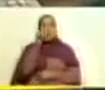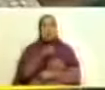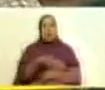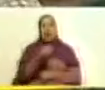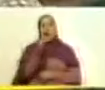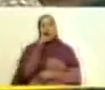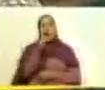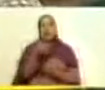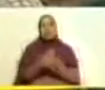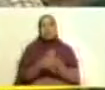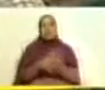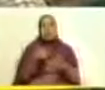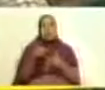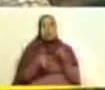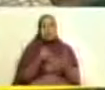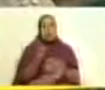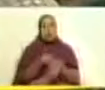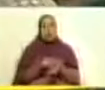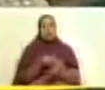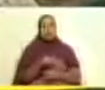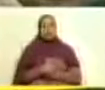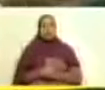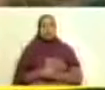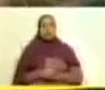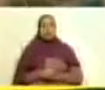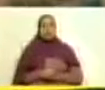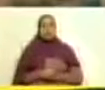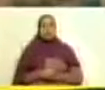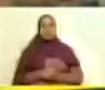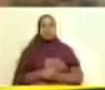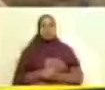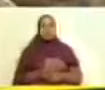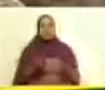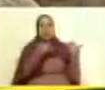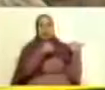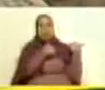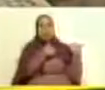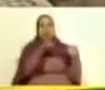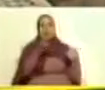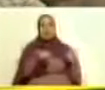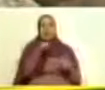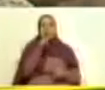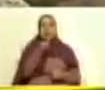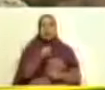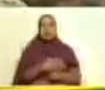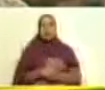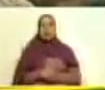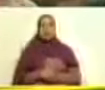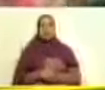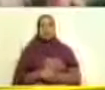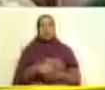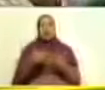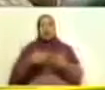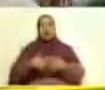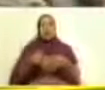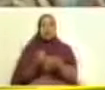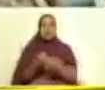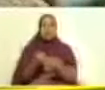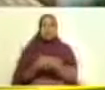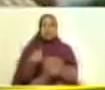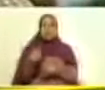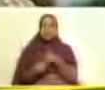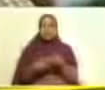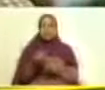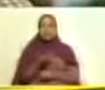agua, etcétera, etcétera. Y que se responsabilicen también las empresas que